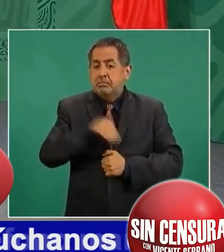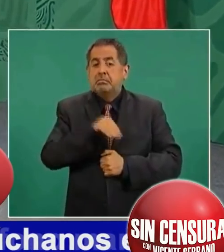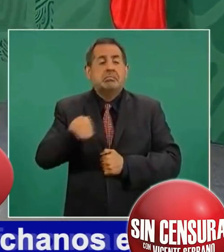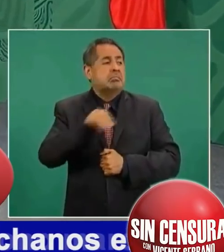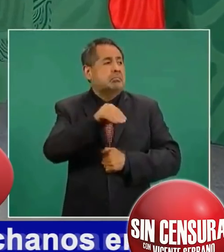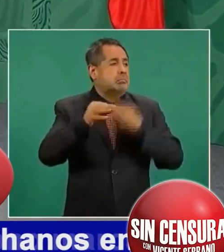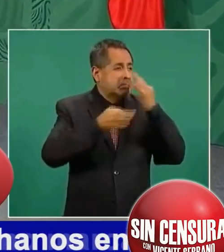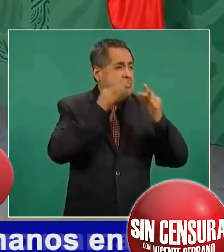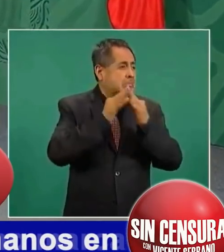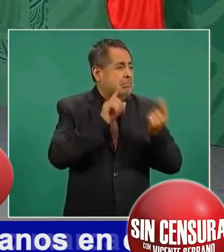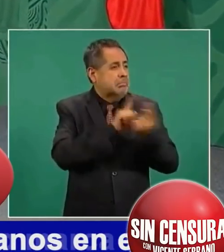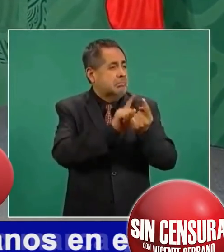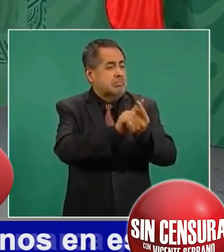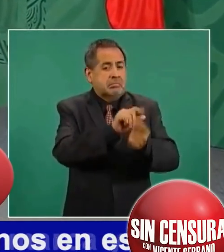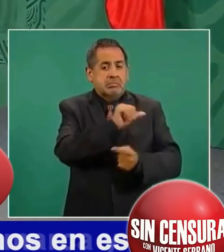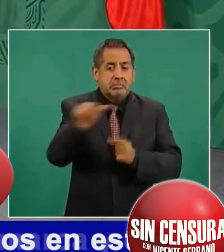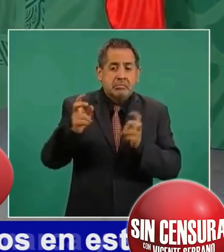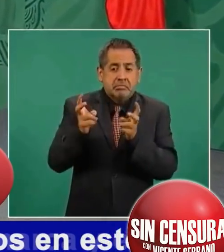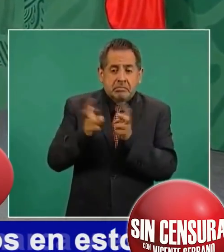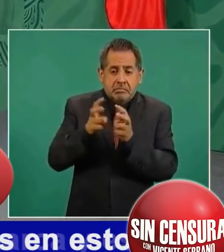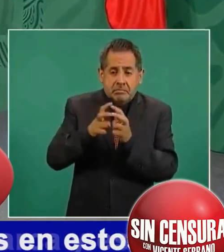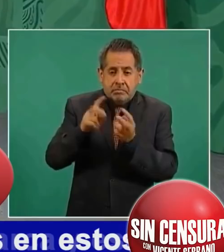de delegado a Tamaulipas.